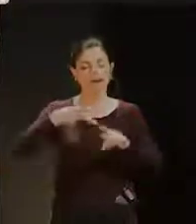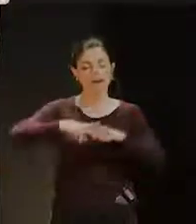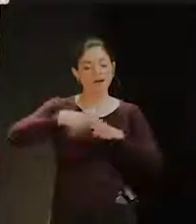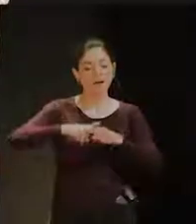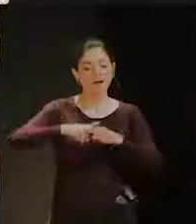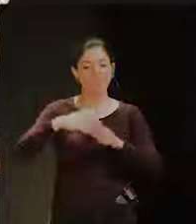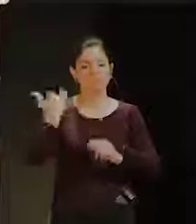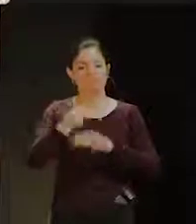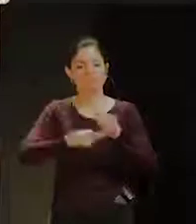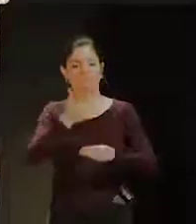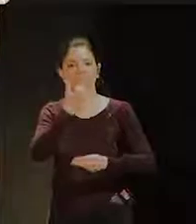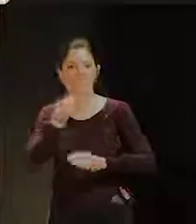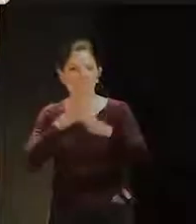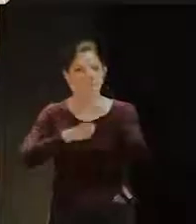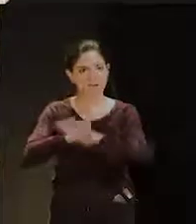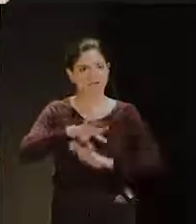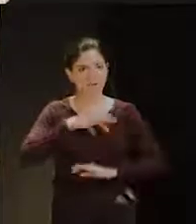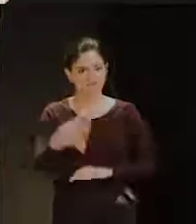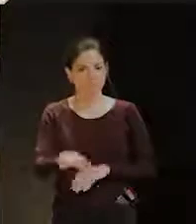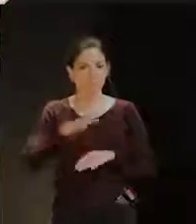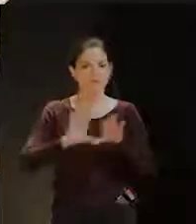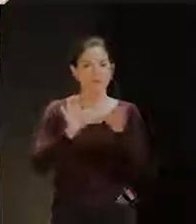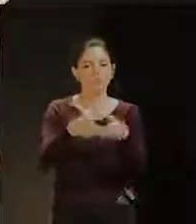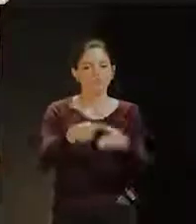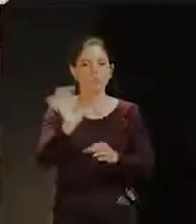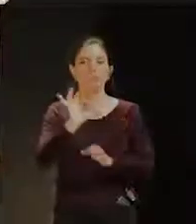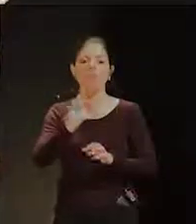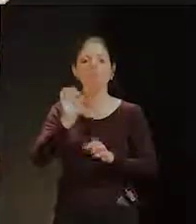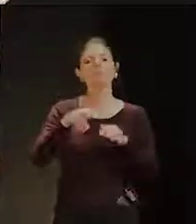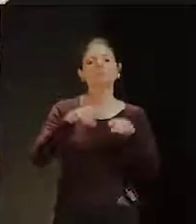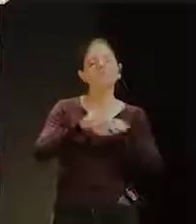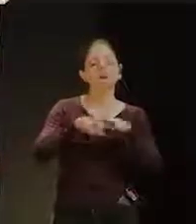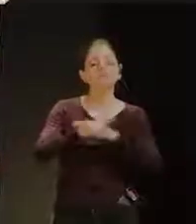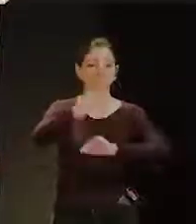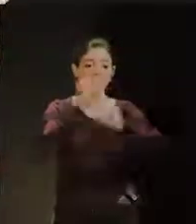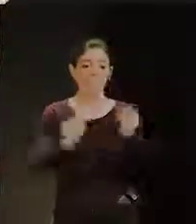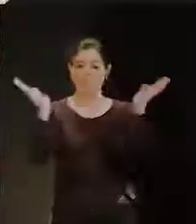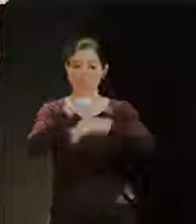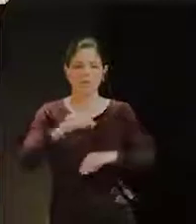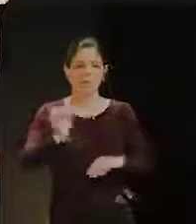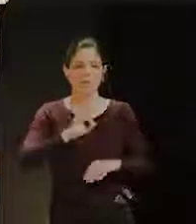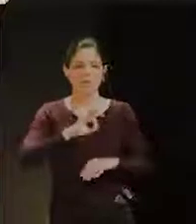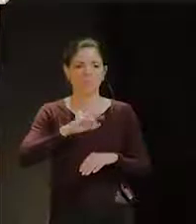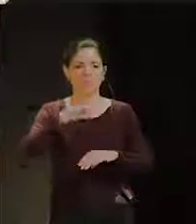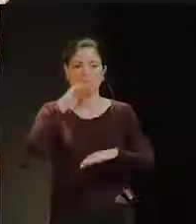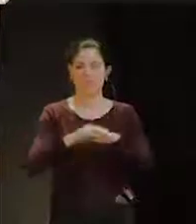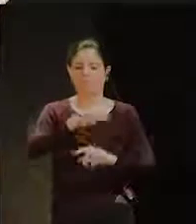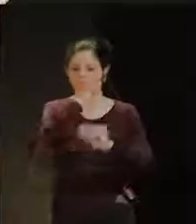herramientas sean más fáciles y accesibles para los grupos o promotores que no tienen presupuesto o ningún